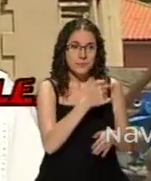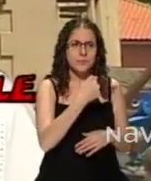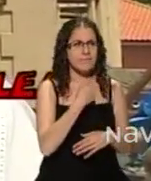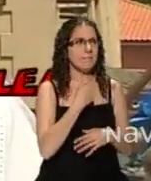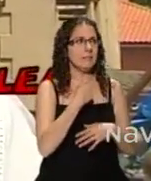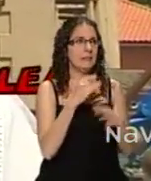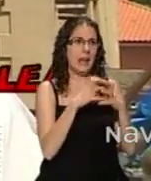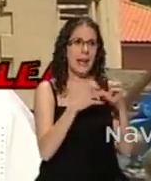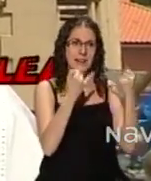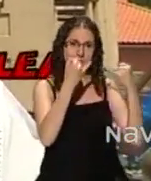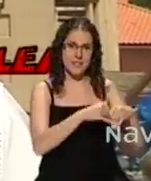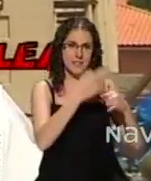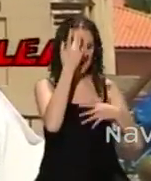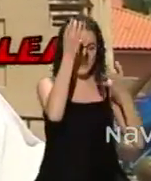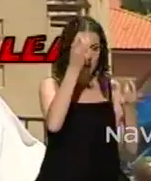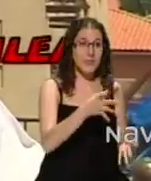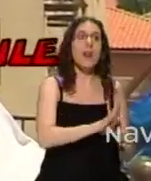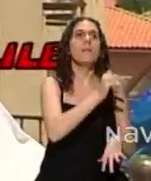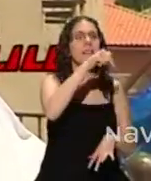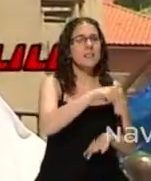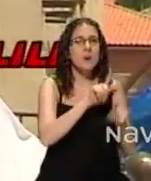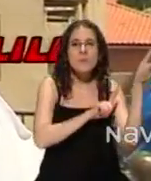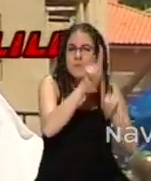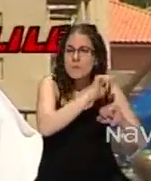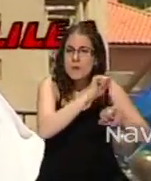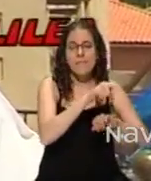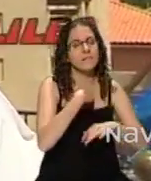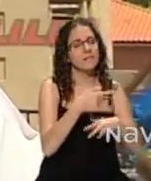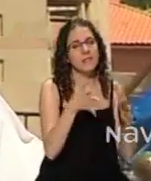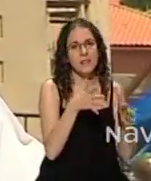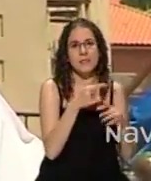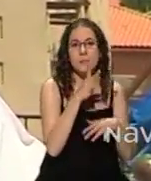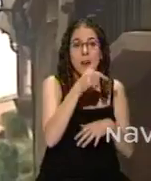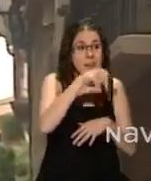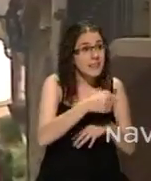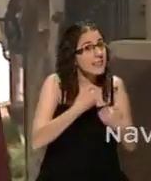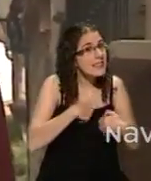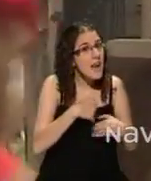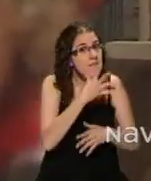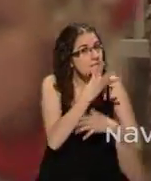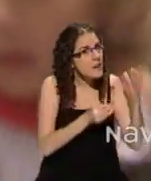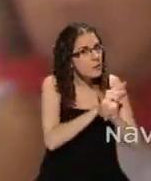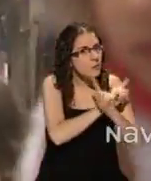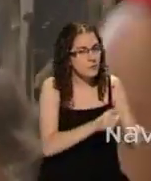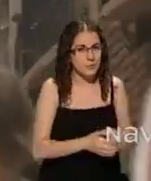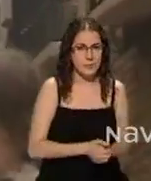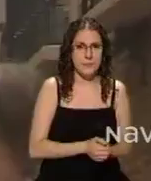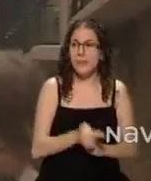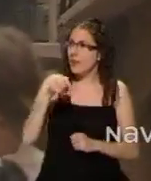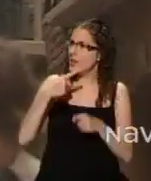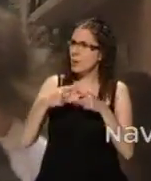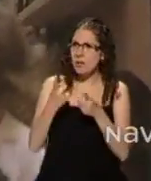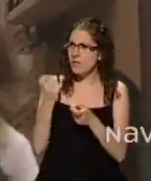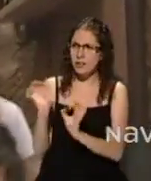llegaría precisamente este momento, el momento del cohete, porque aquí ya no puede haber fallos. Aquí en Viana no falta de nada. Disfrutar con